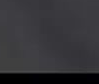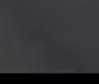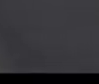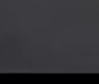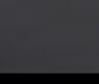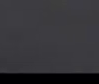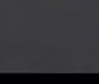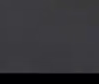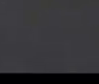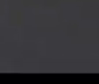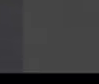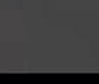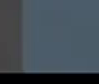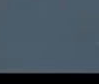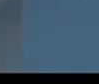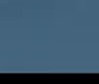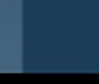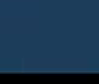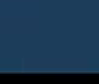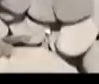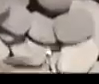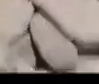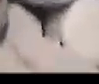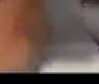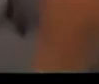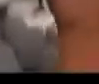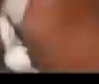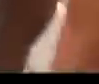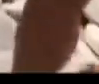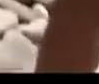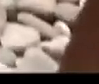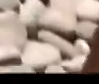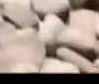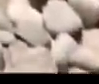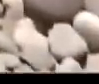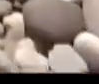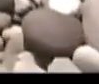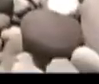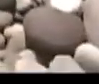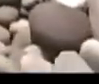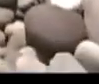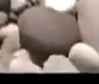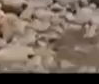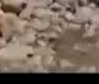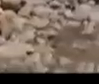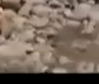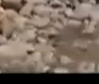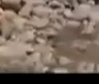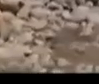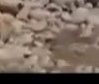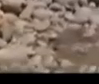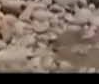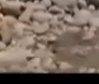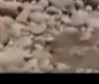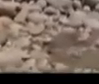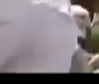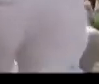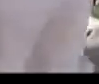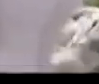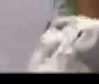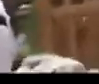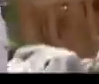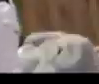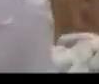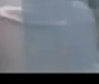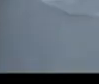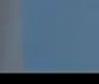factor para desarrollar diabetes. Surge en Estonia la fundación Let's Do It, que ofrece información sobre el tratamiento de